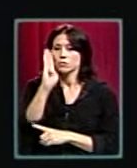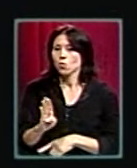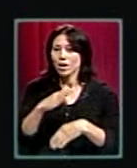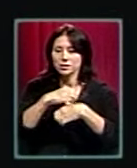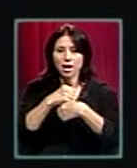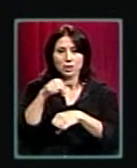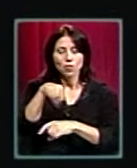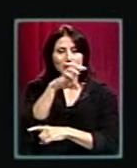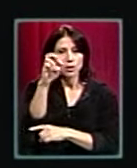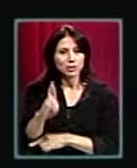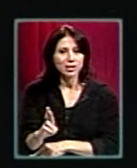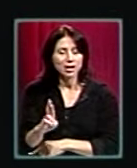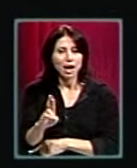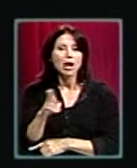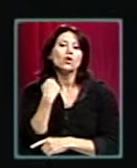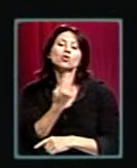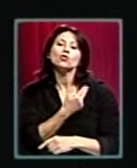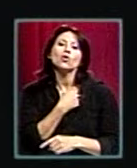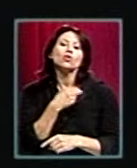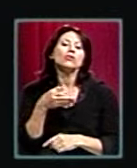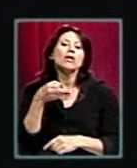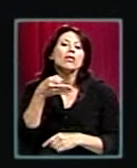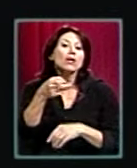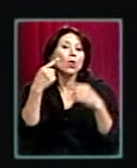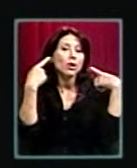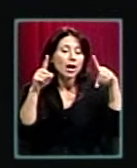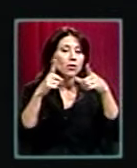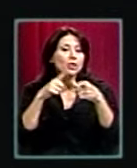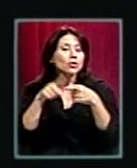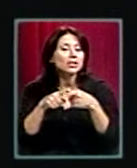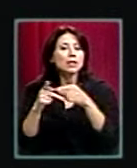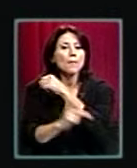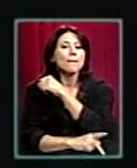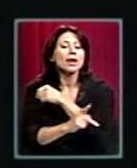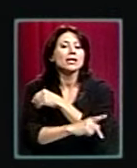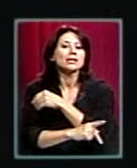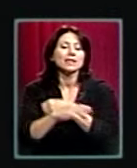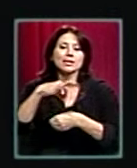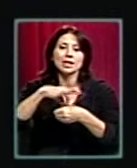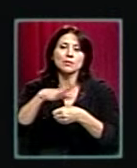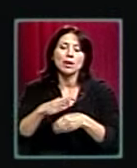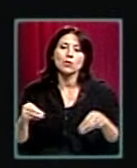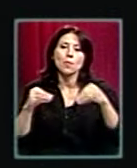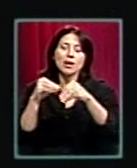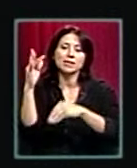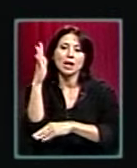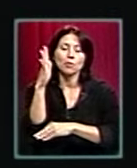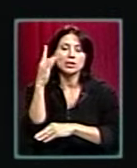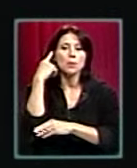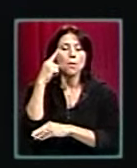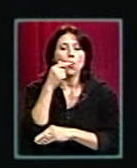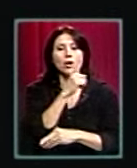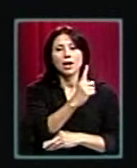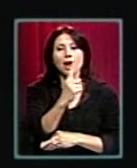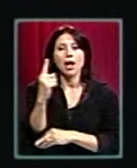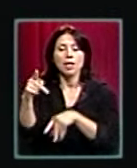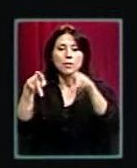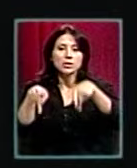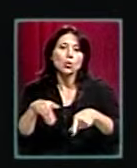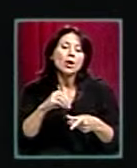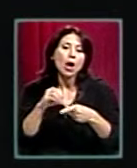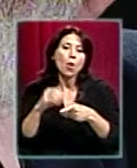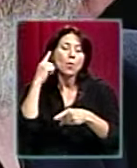Y seríamos el país que más árboles está sembrando por habitante o por kilómetro cuadrado, o sea,